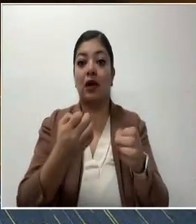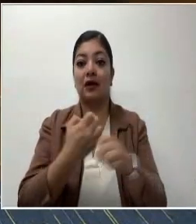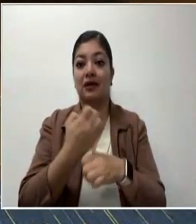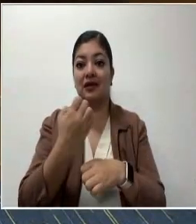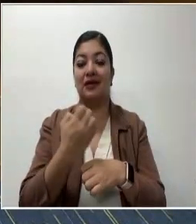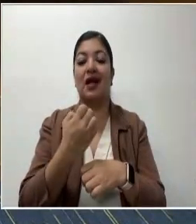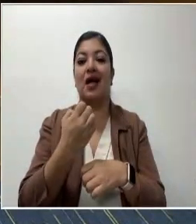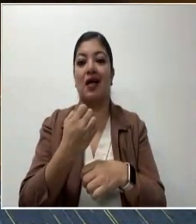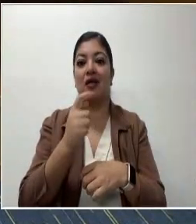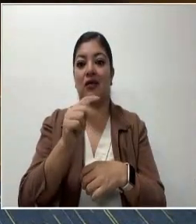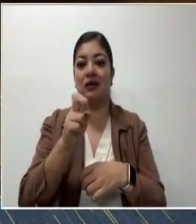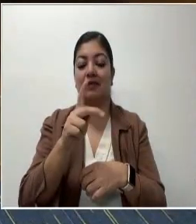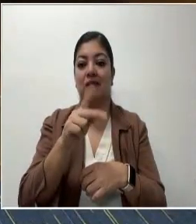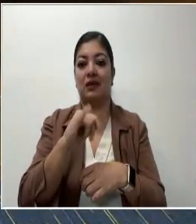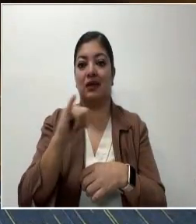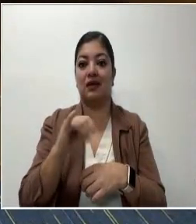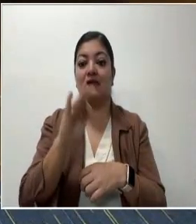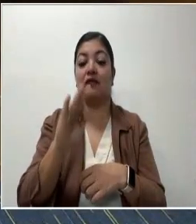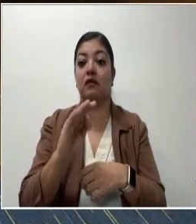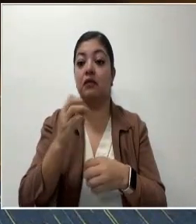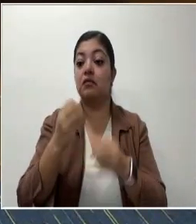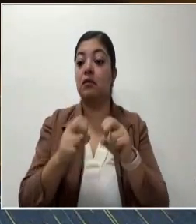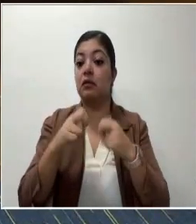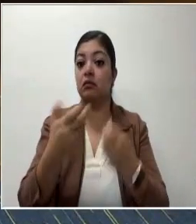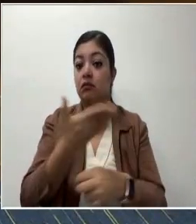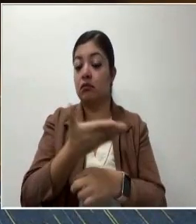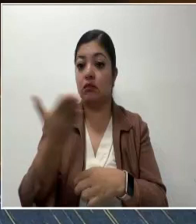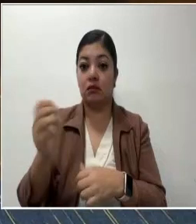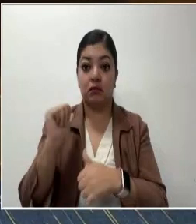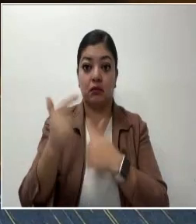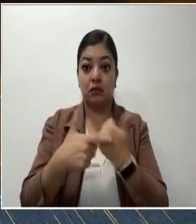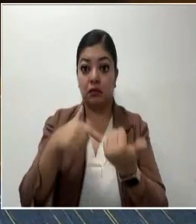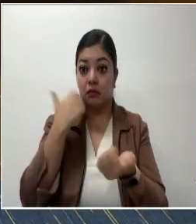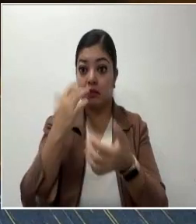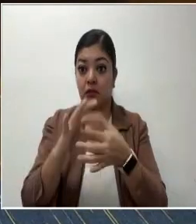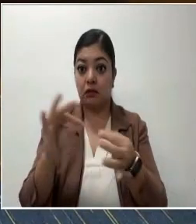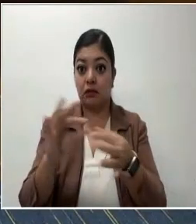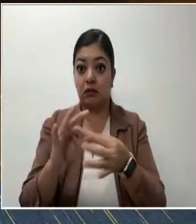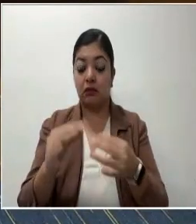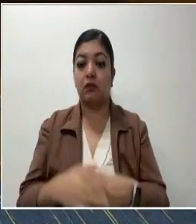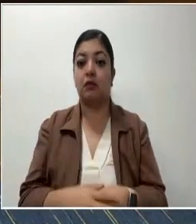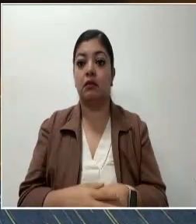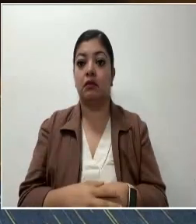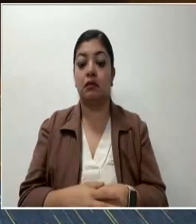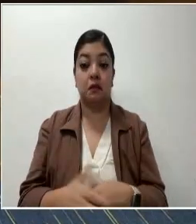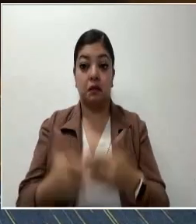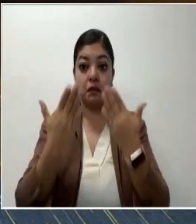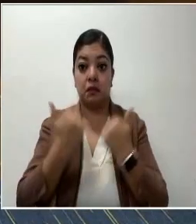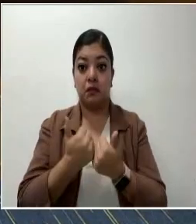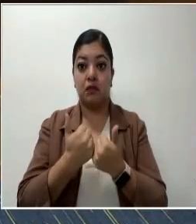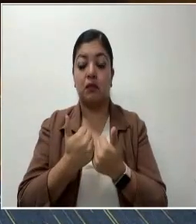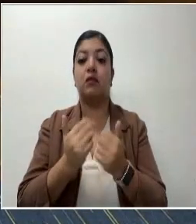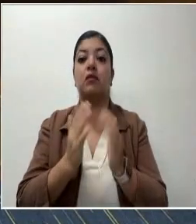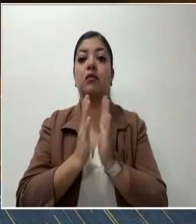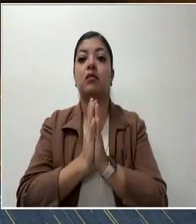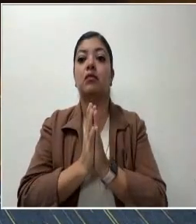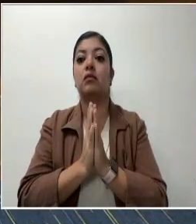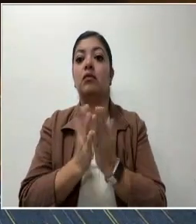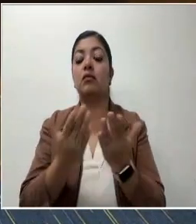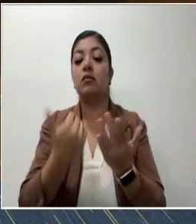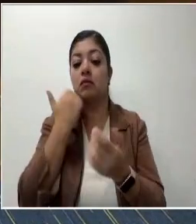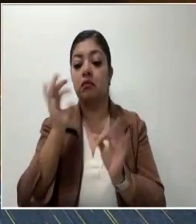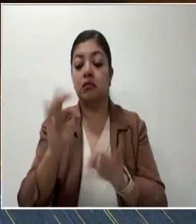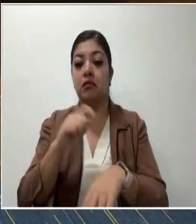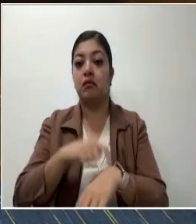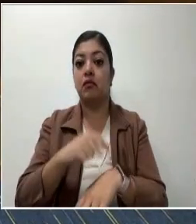federación magistrada magistrado hab alguna cuestión adicional que quisieran ustedes apuntar si no lo viere al no haber más asuntos que tratar siendo las 13 horas